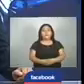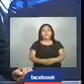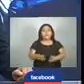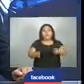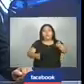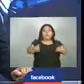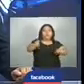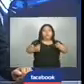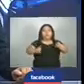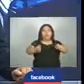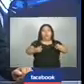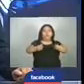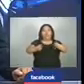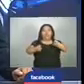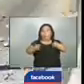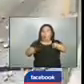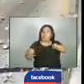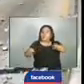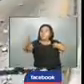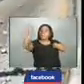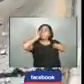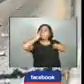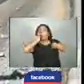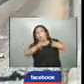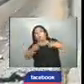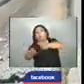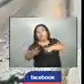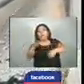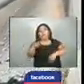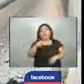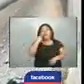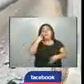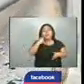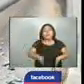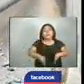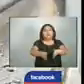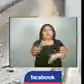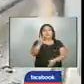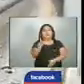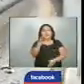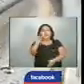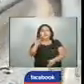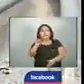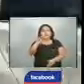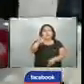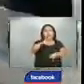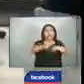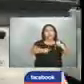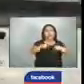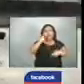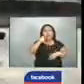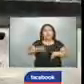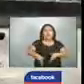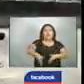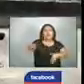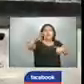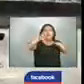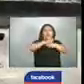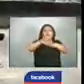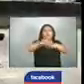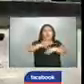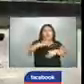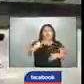Camión derribó un poste del tendido eléctrico sobre el kilómetro 3.5 de la carretera troncal del norte en el carril que conduce hacia